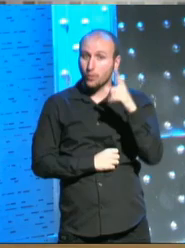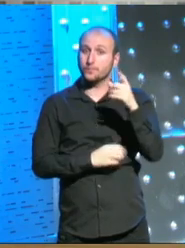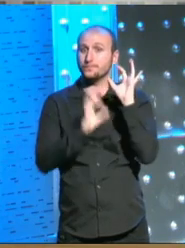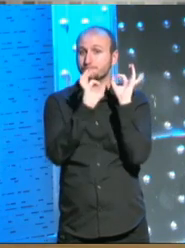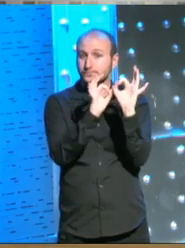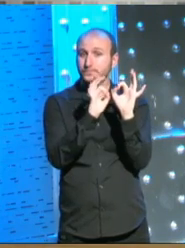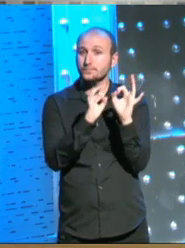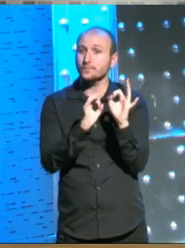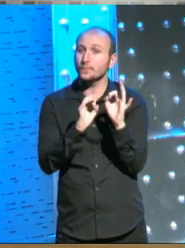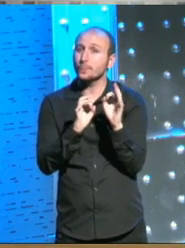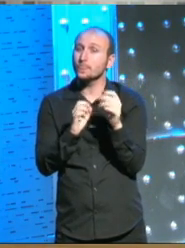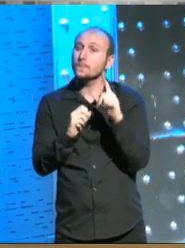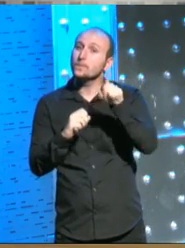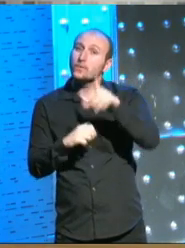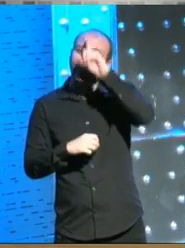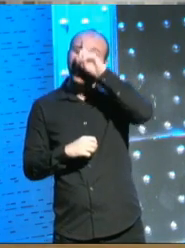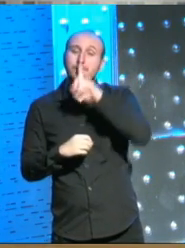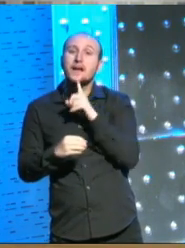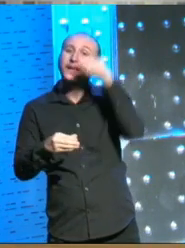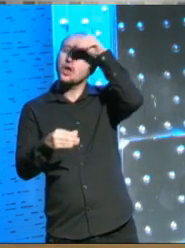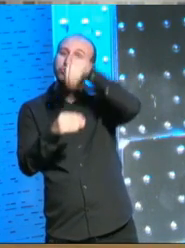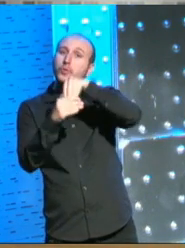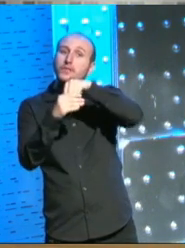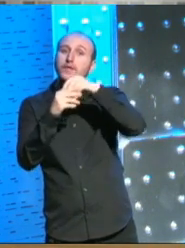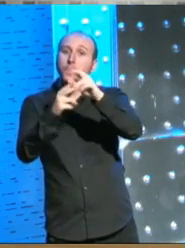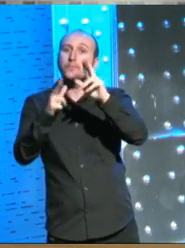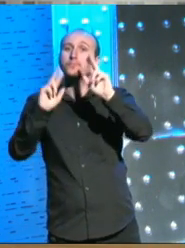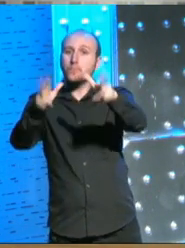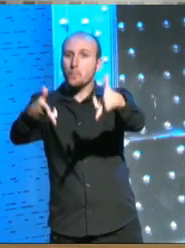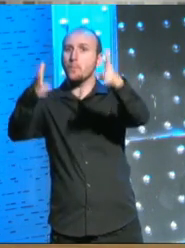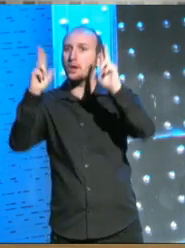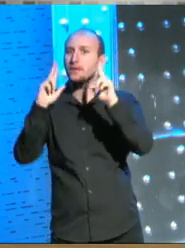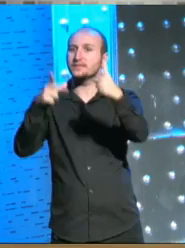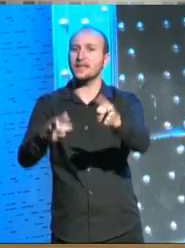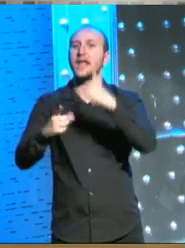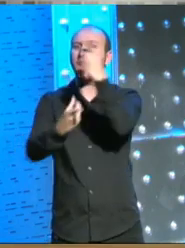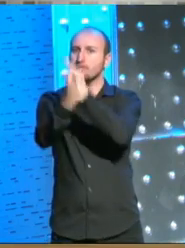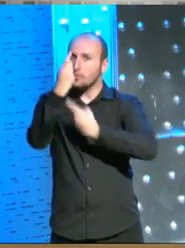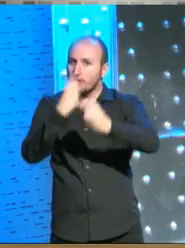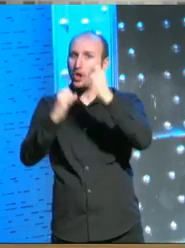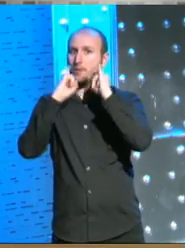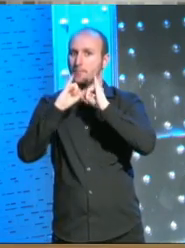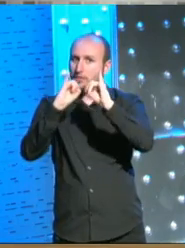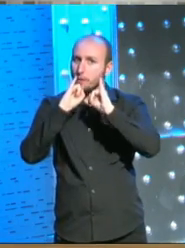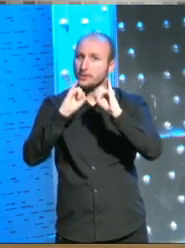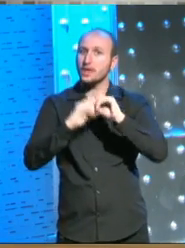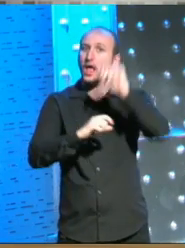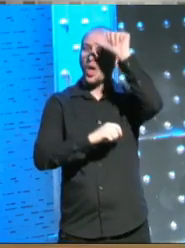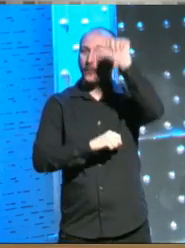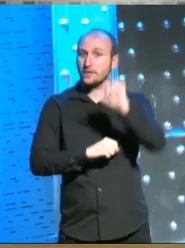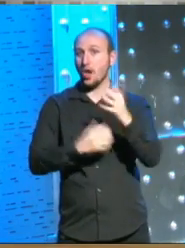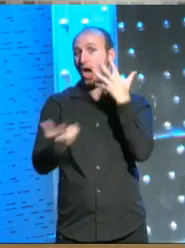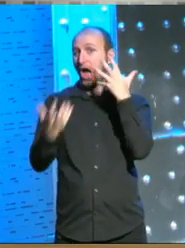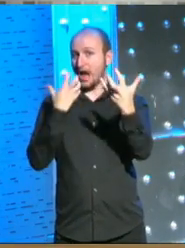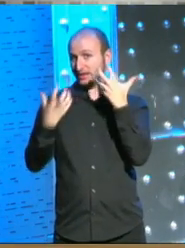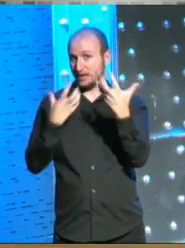cinta, y la imagen electromagnética permite información, entretenimiento, videoarte, Nam